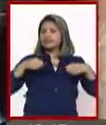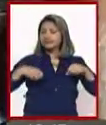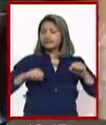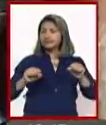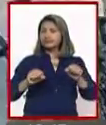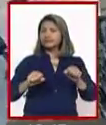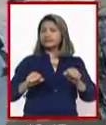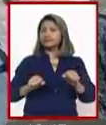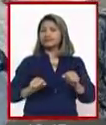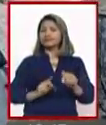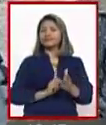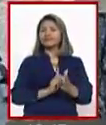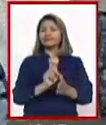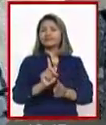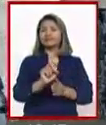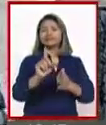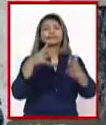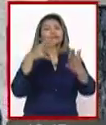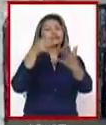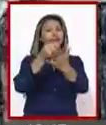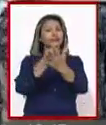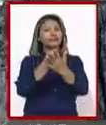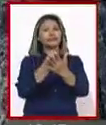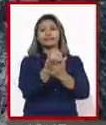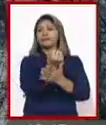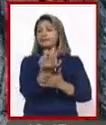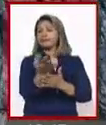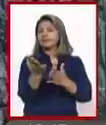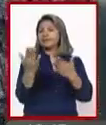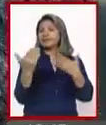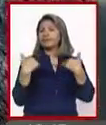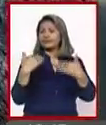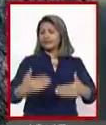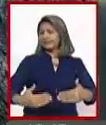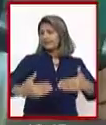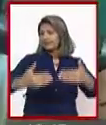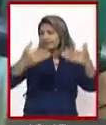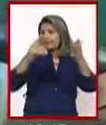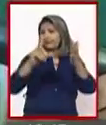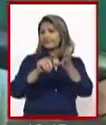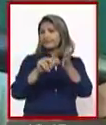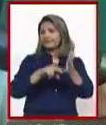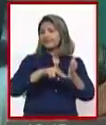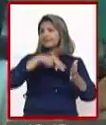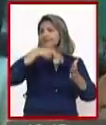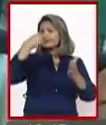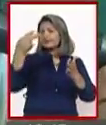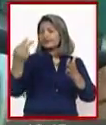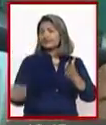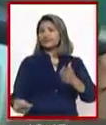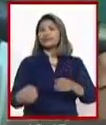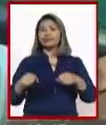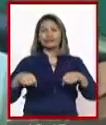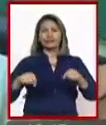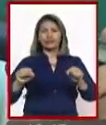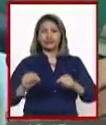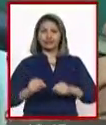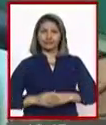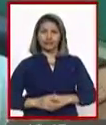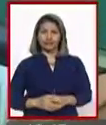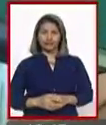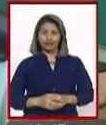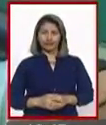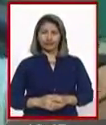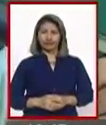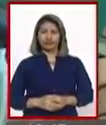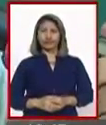motocicleta. Aparentemente choca con algún soporte que existe en el lugar y sale expulsado, ¿no?, hacia